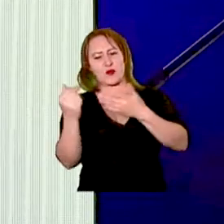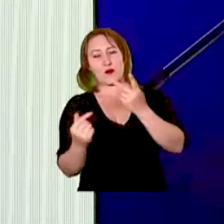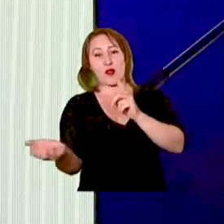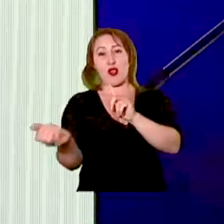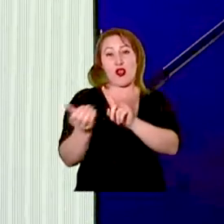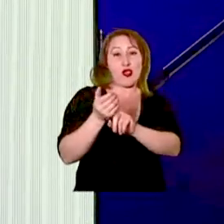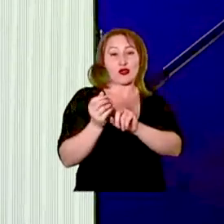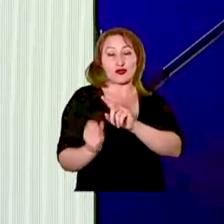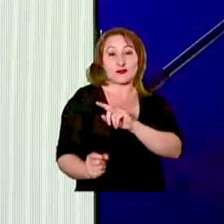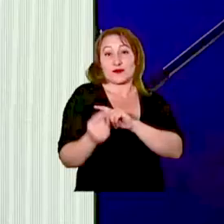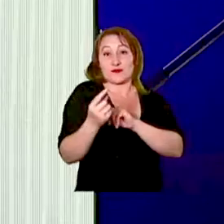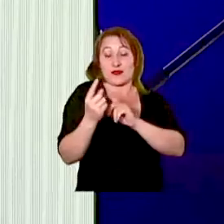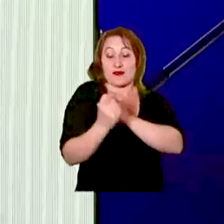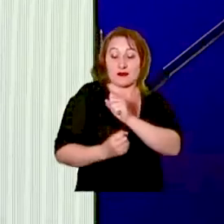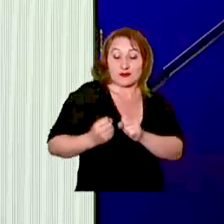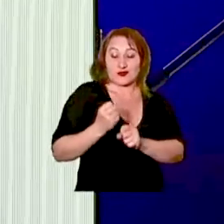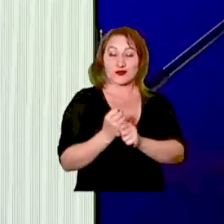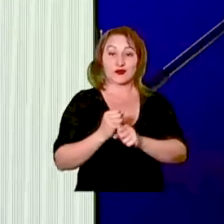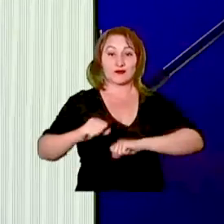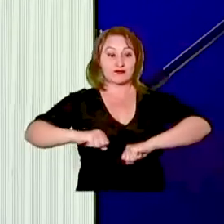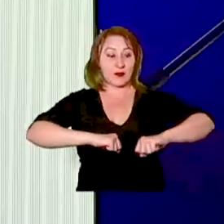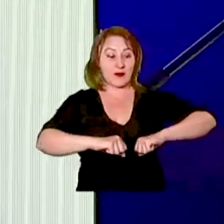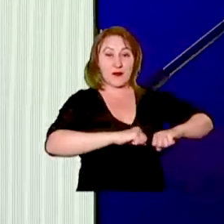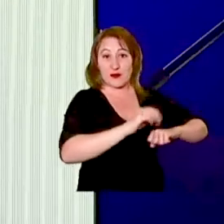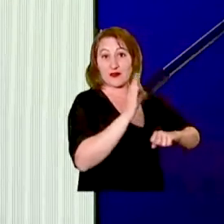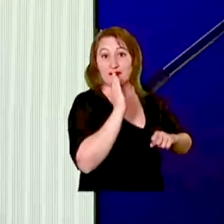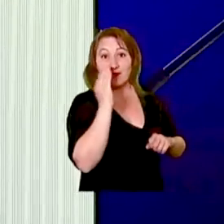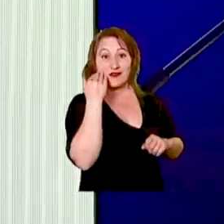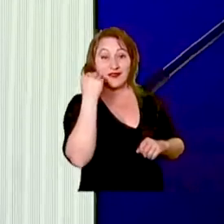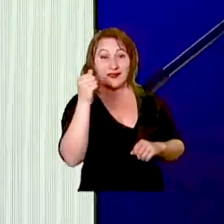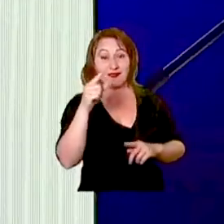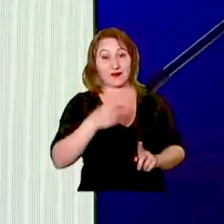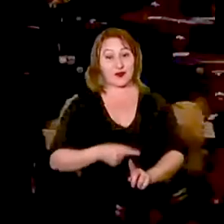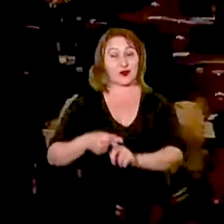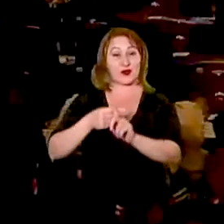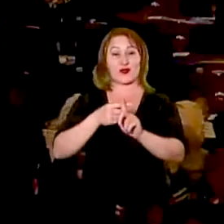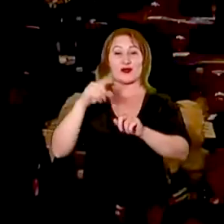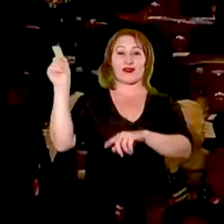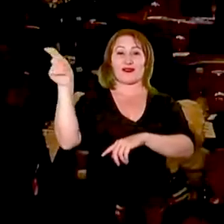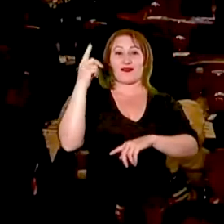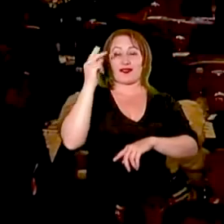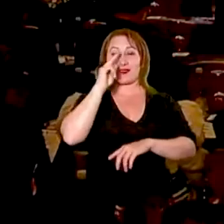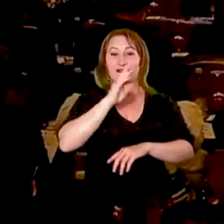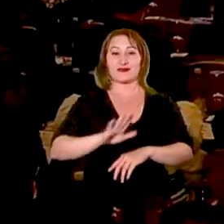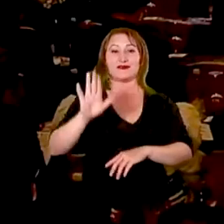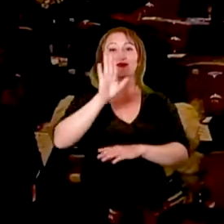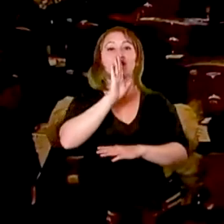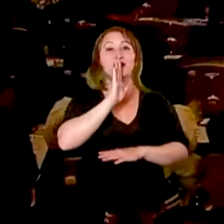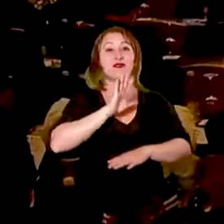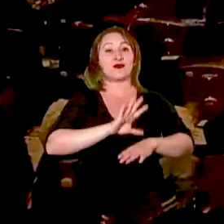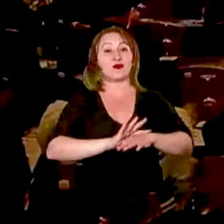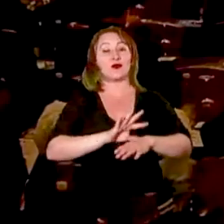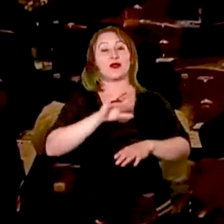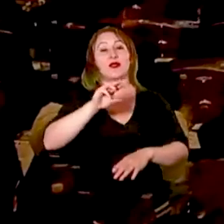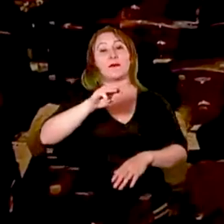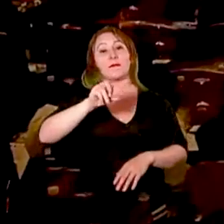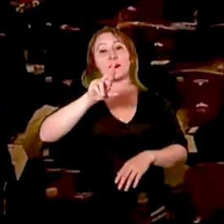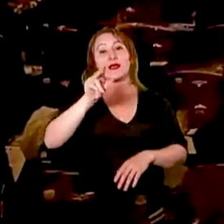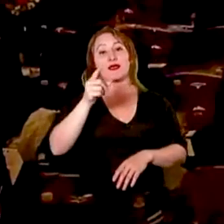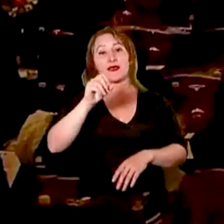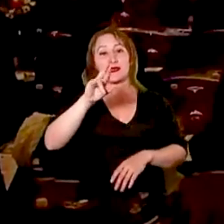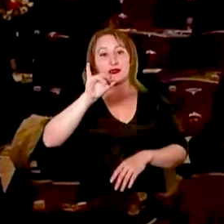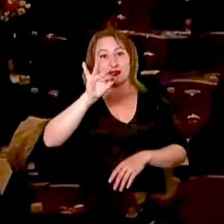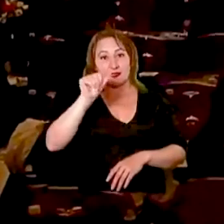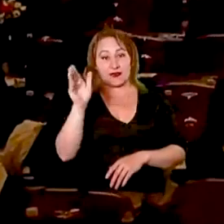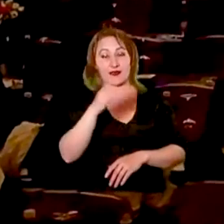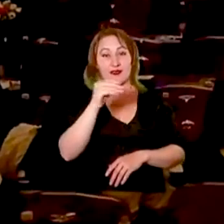logros de este primer año de gestión, nos acompaña la señora Procuradora General de la Nación, Margarita Cabello Blanco.